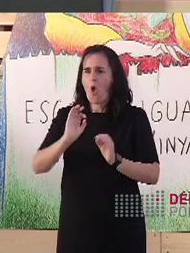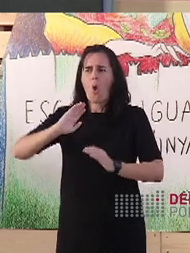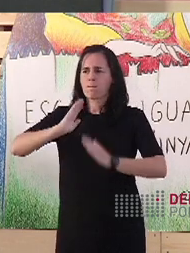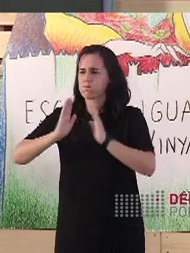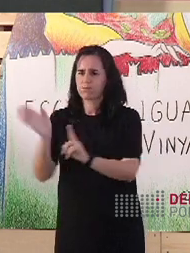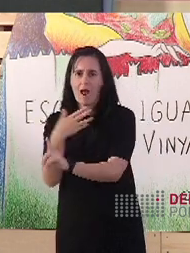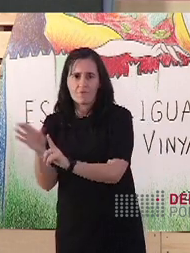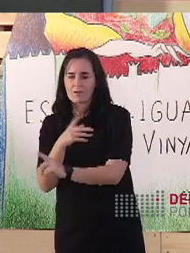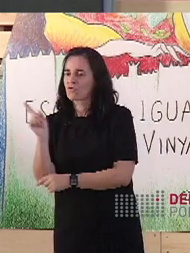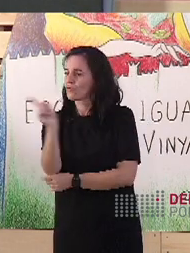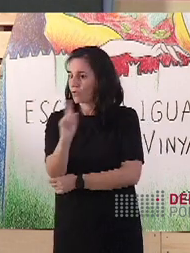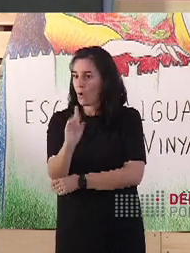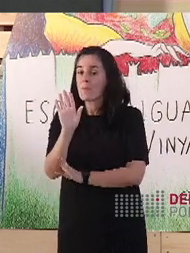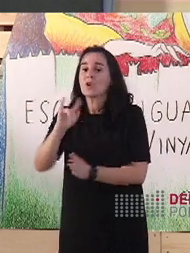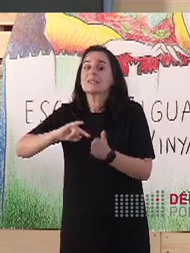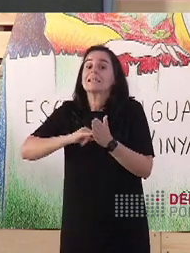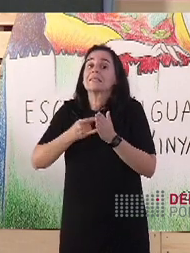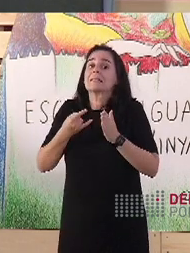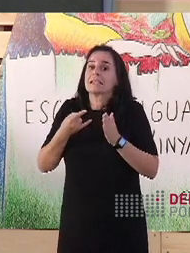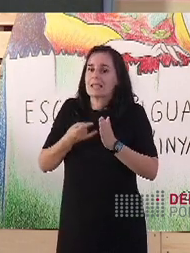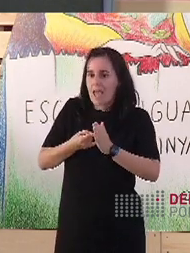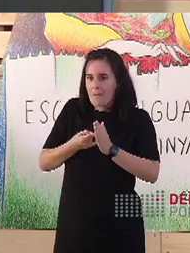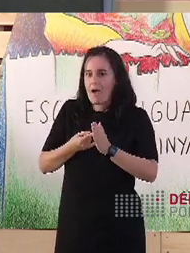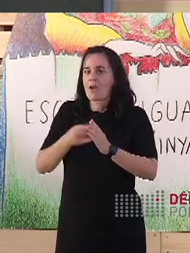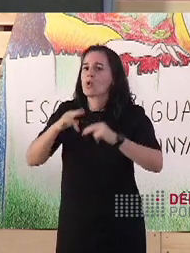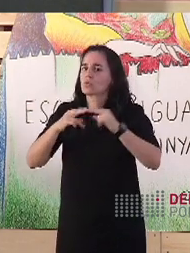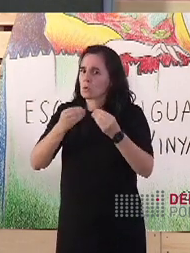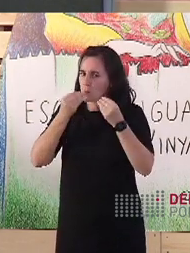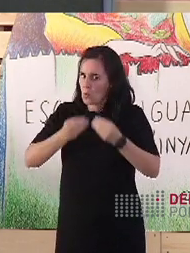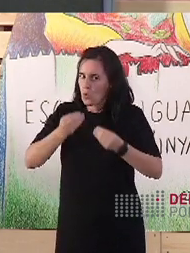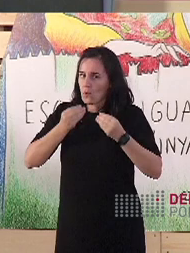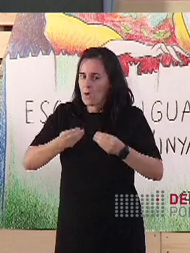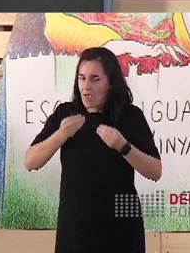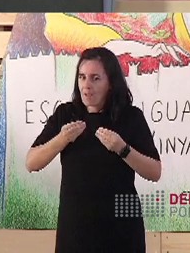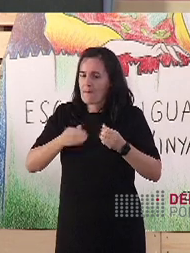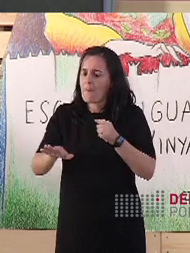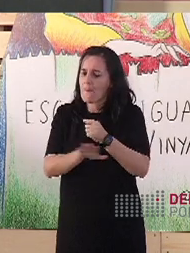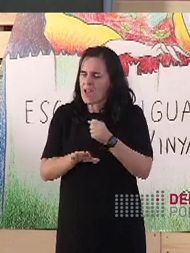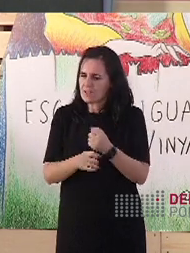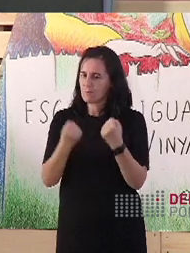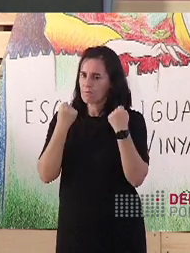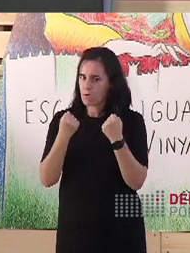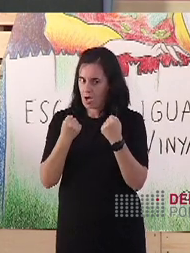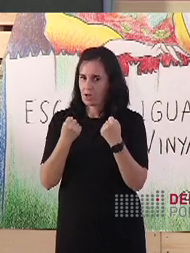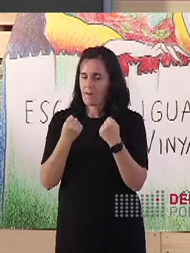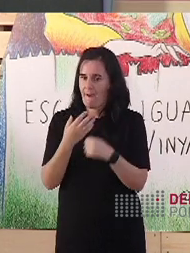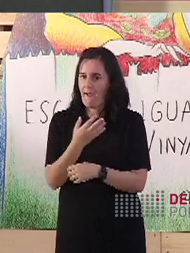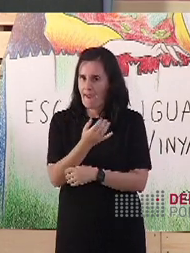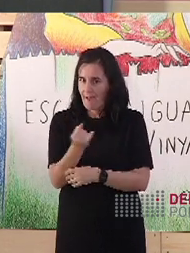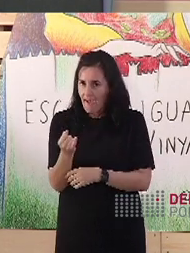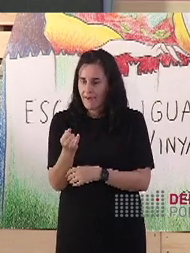violencia, pero que, sin embargo, existe un sistema muy bien formado, con unas bases muy sólidas,